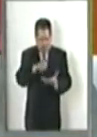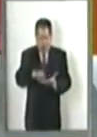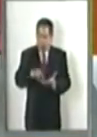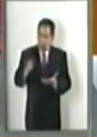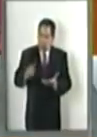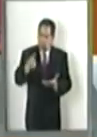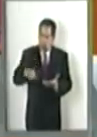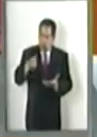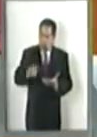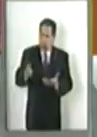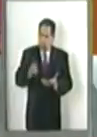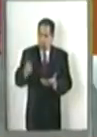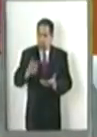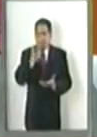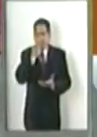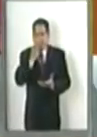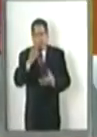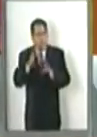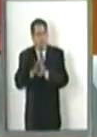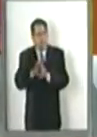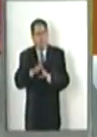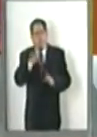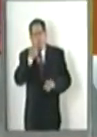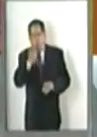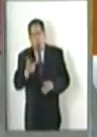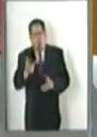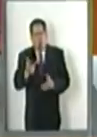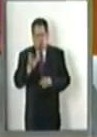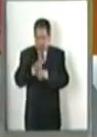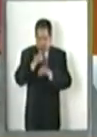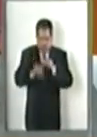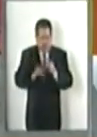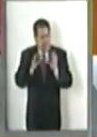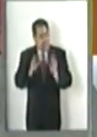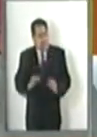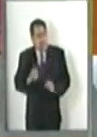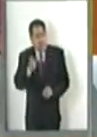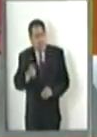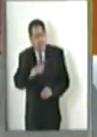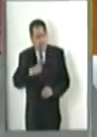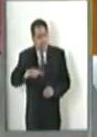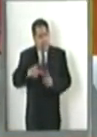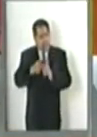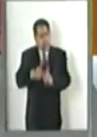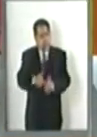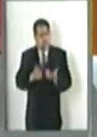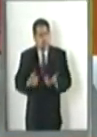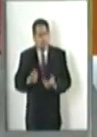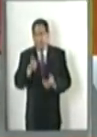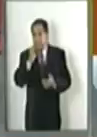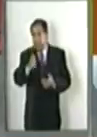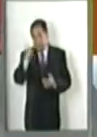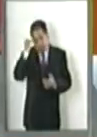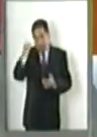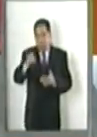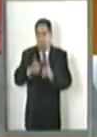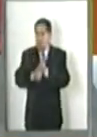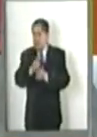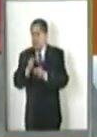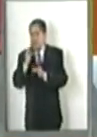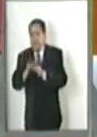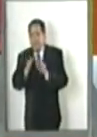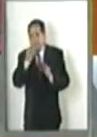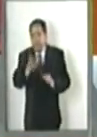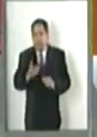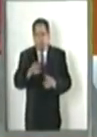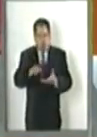servicios complementarios relacionados con su mantenimiento y reparación deben ser parte de la competencia